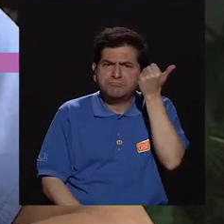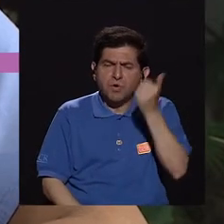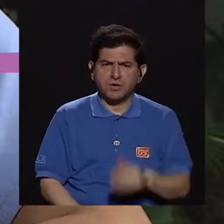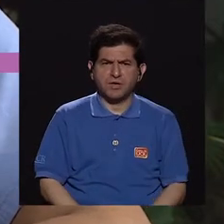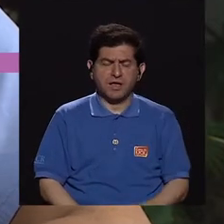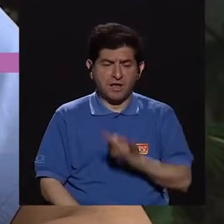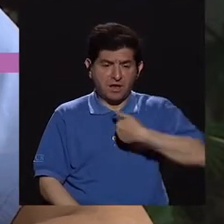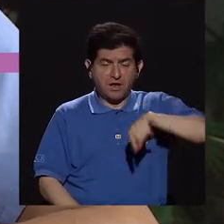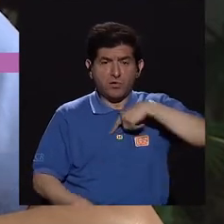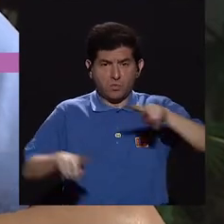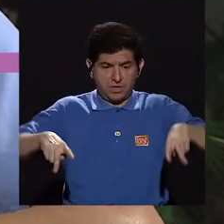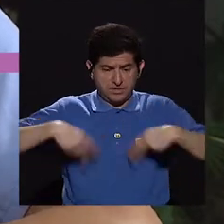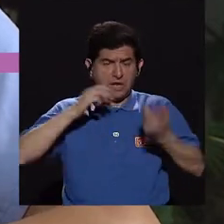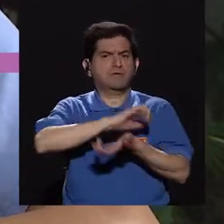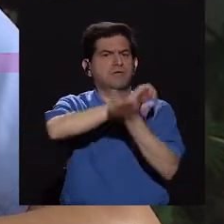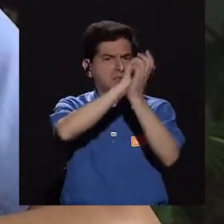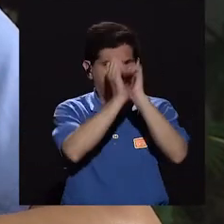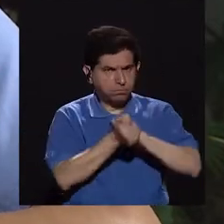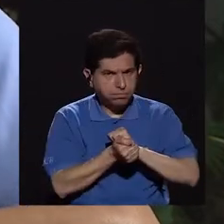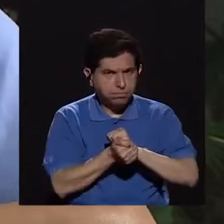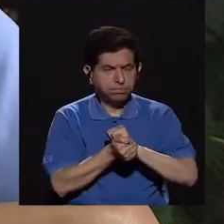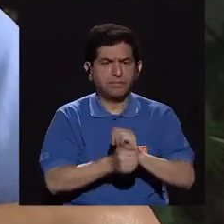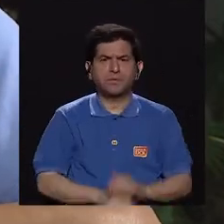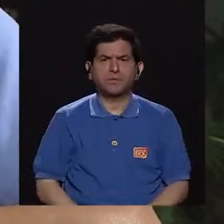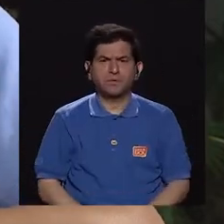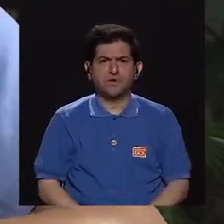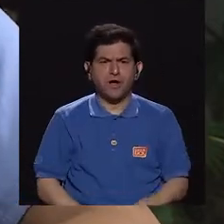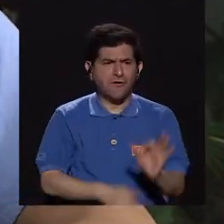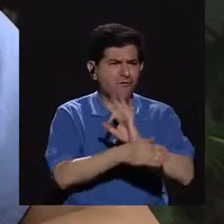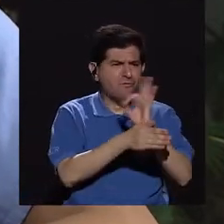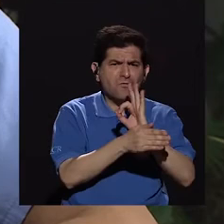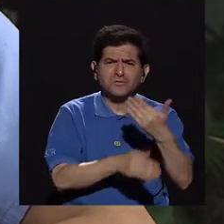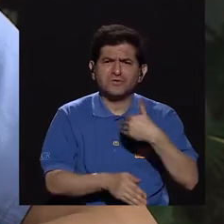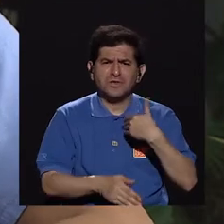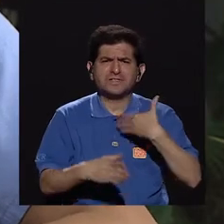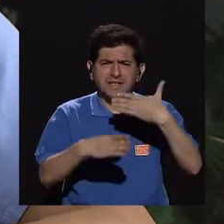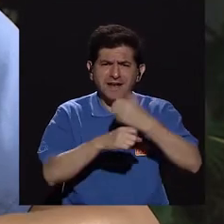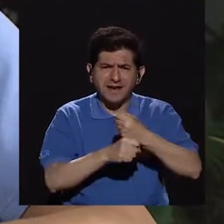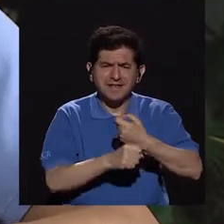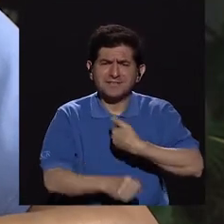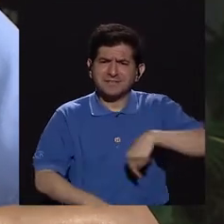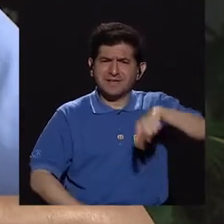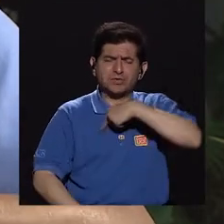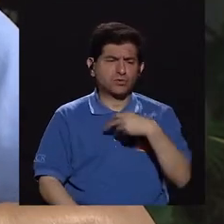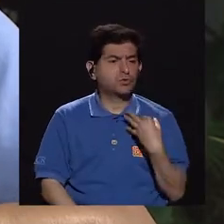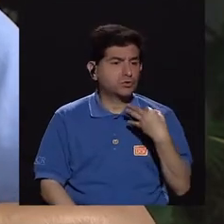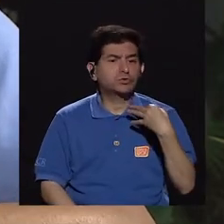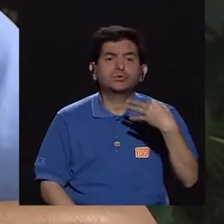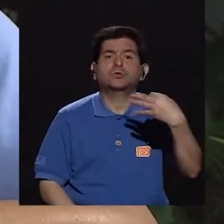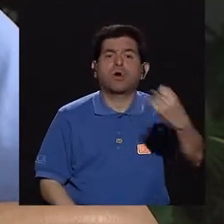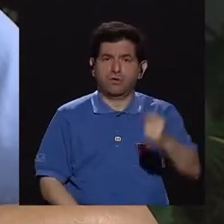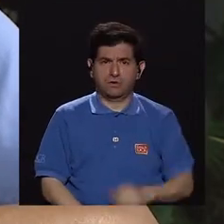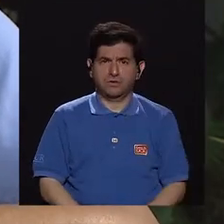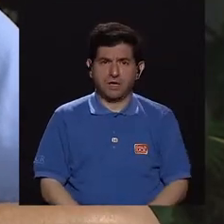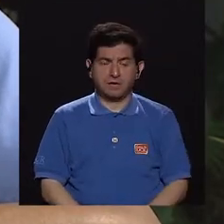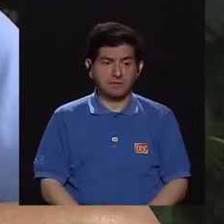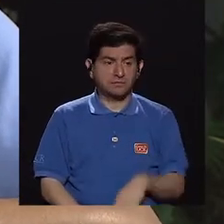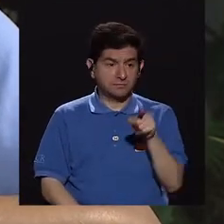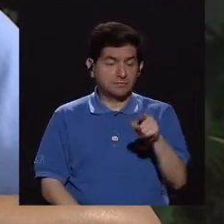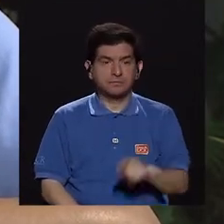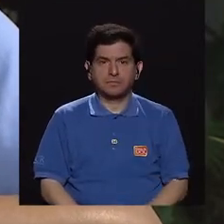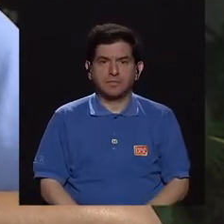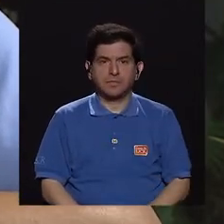que nuestra vida ha cambiado muchísimo, ¿verdad? La cantidad de funciones que tenemos que realizar durante el día a día nos